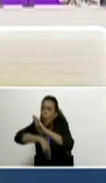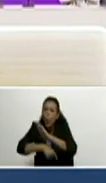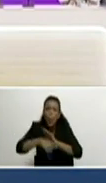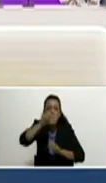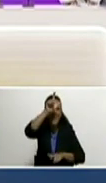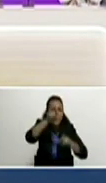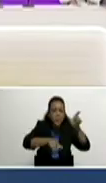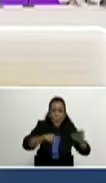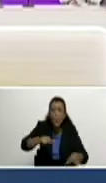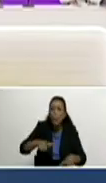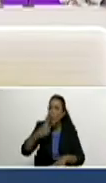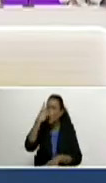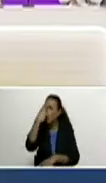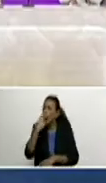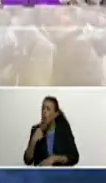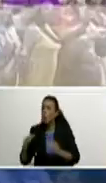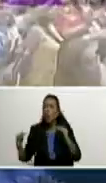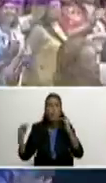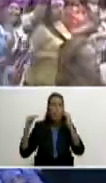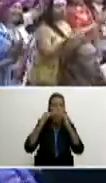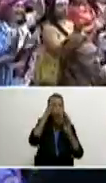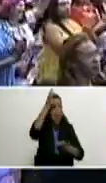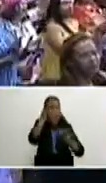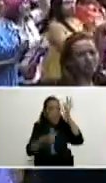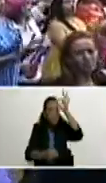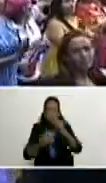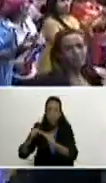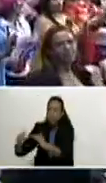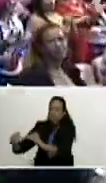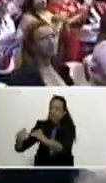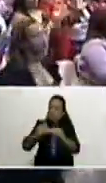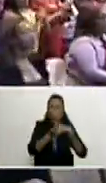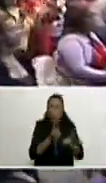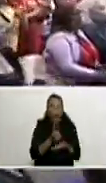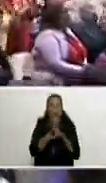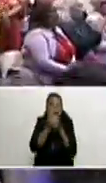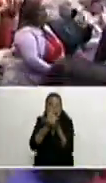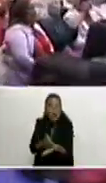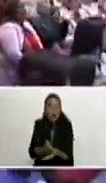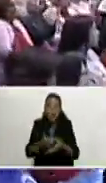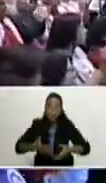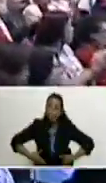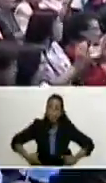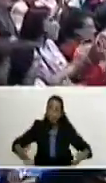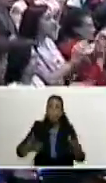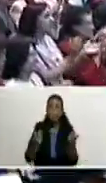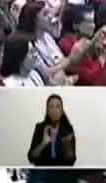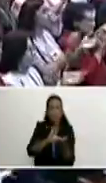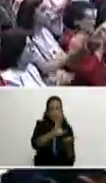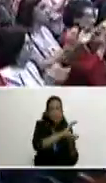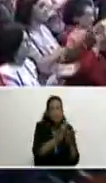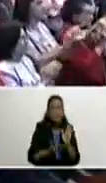ser, hacia la justicia, la igualdad, los beneficios y la prosperidad.